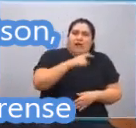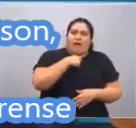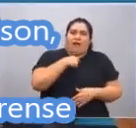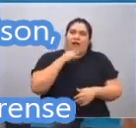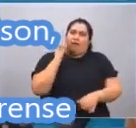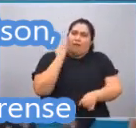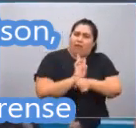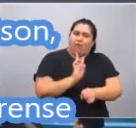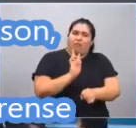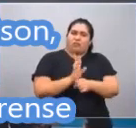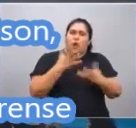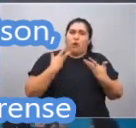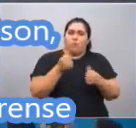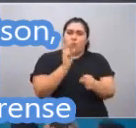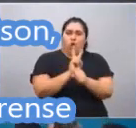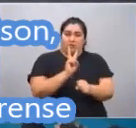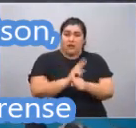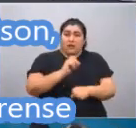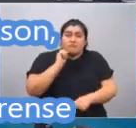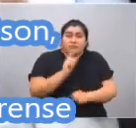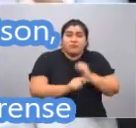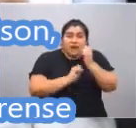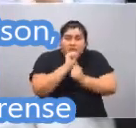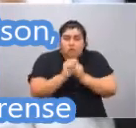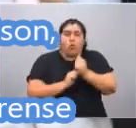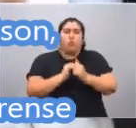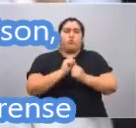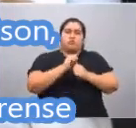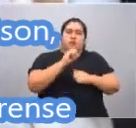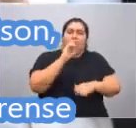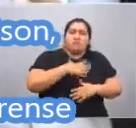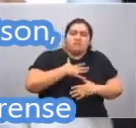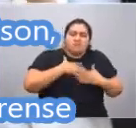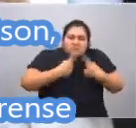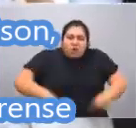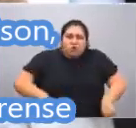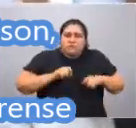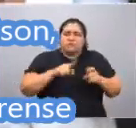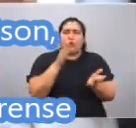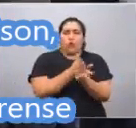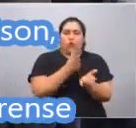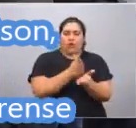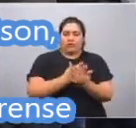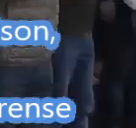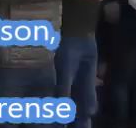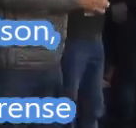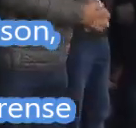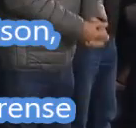proteger su industria, su soberanía y sus derechos.